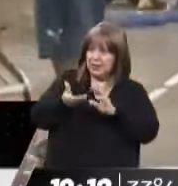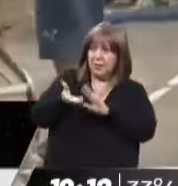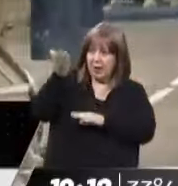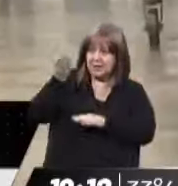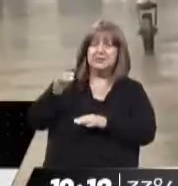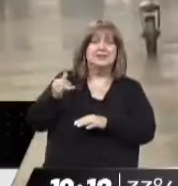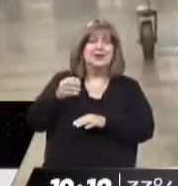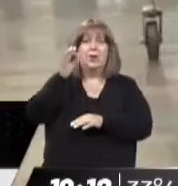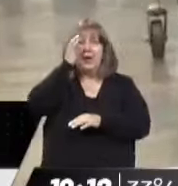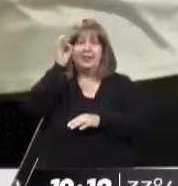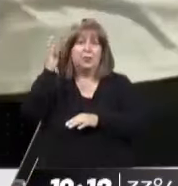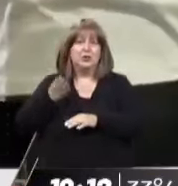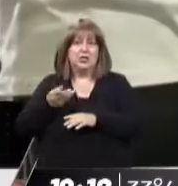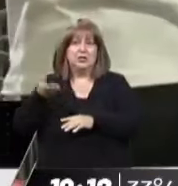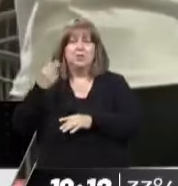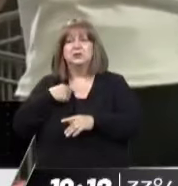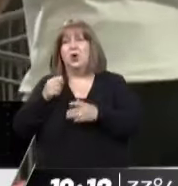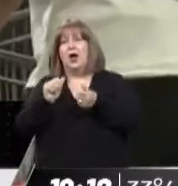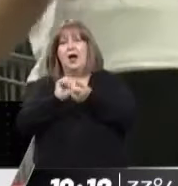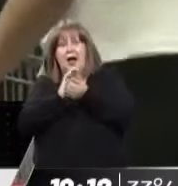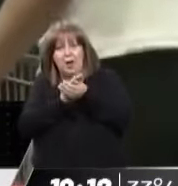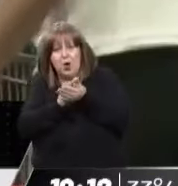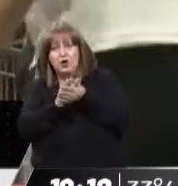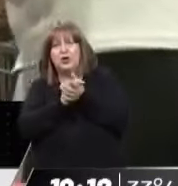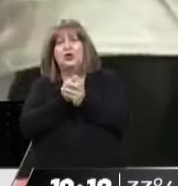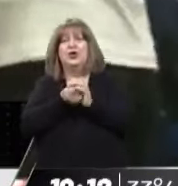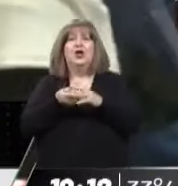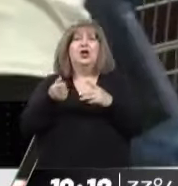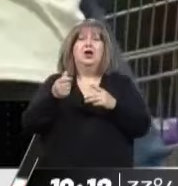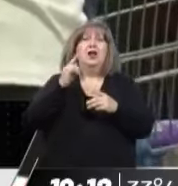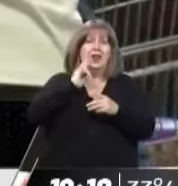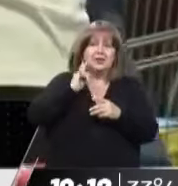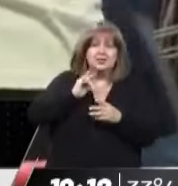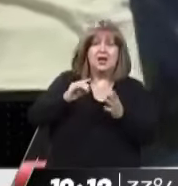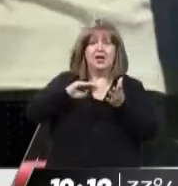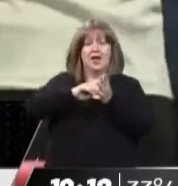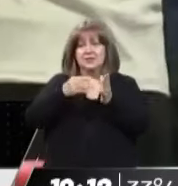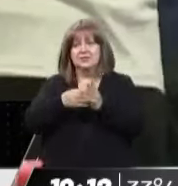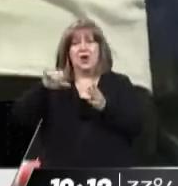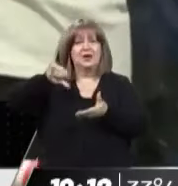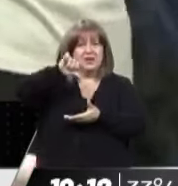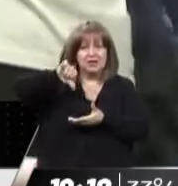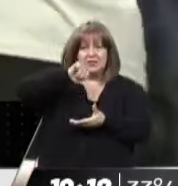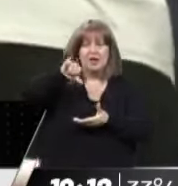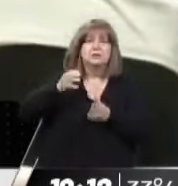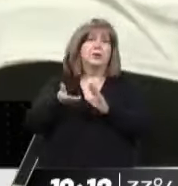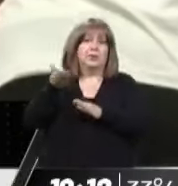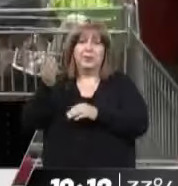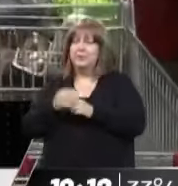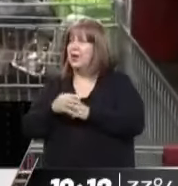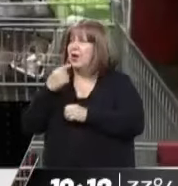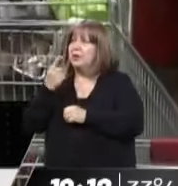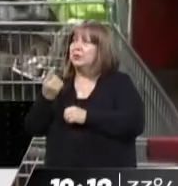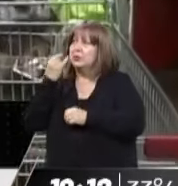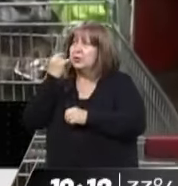¿En general cuál producto? Jabones, lo que es lácteos, aceites. ¿Con respecto a lo que ya no